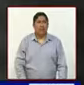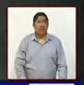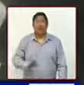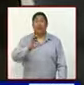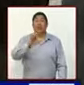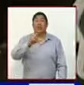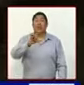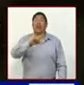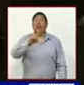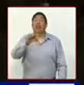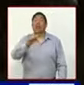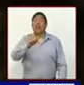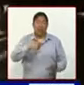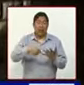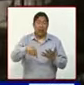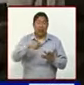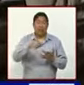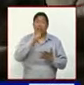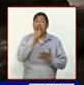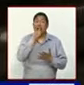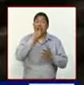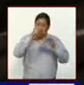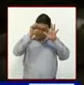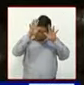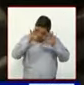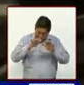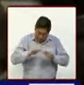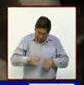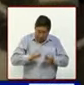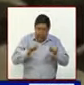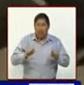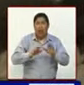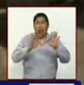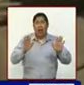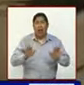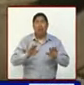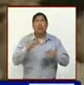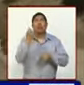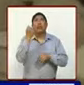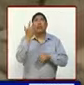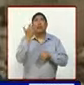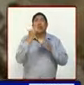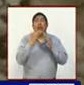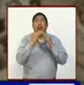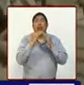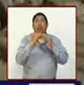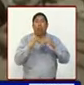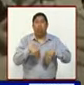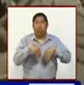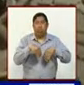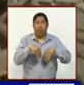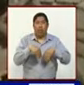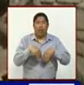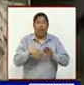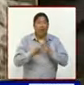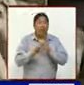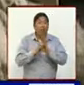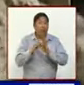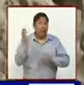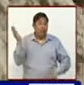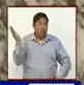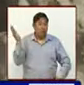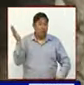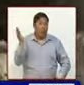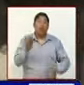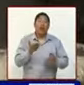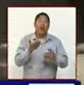Clisa quedó en medio del agua tras intensas lluvias del fin de semana. Son al menos 15 viviendas que han colapsado y esta es una de ellas,